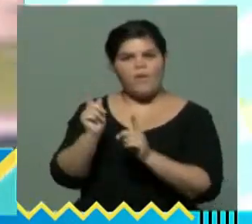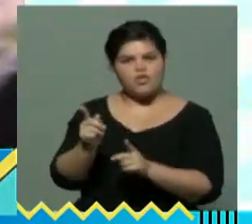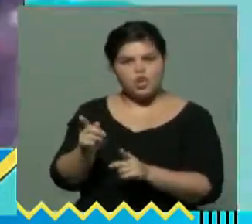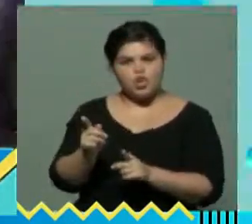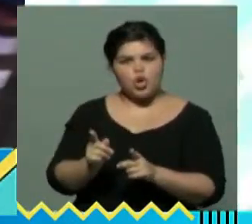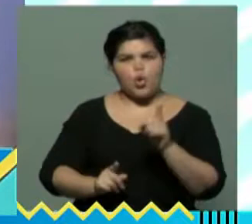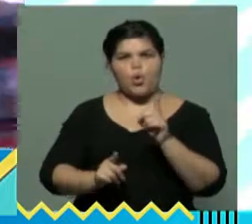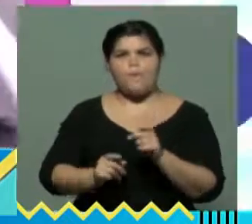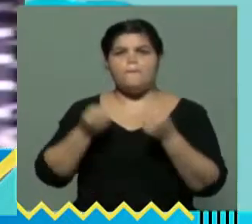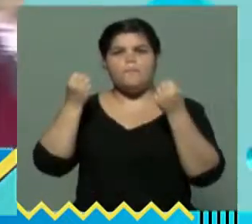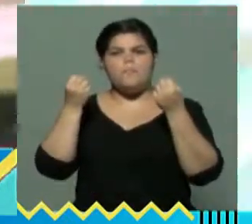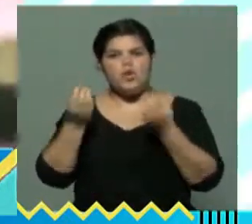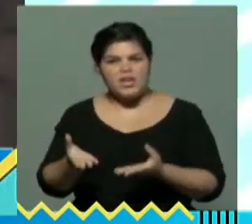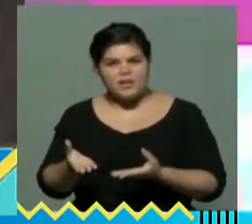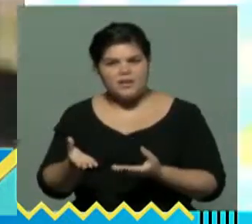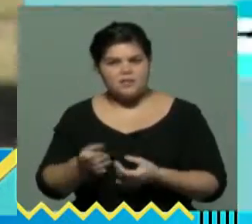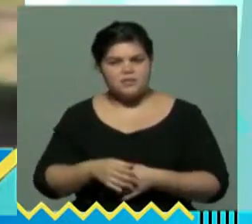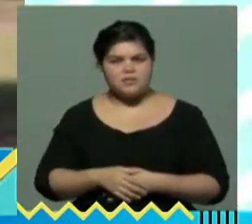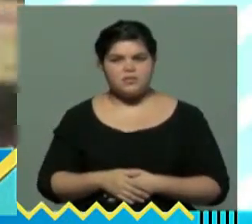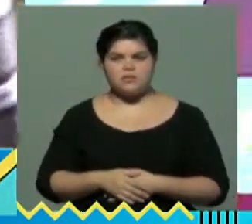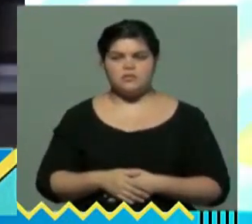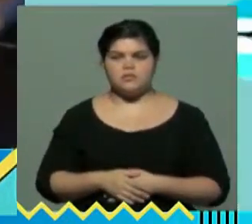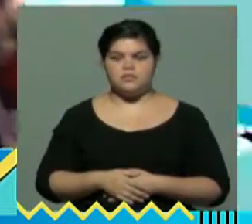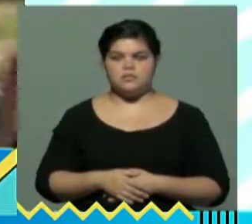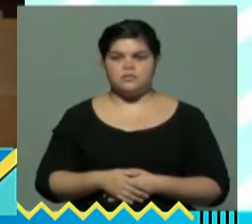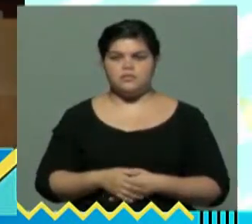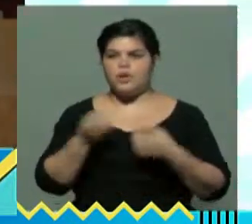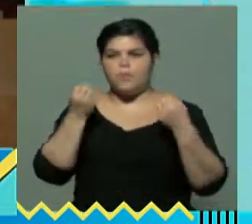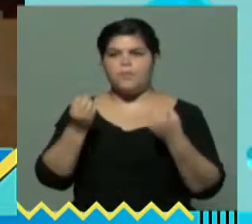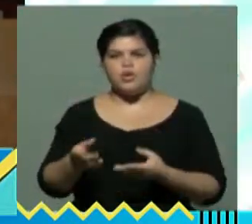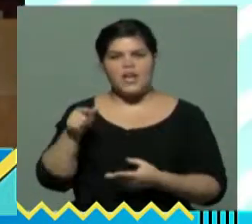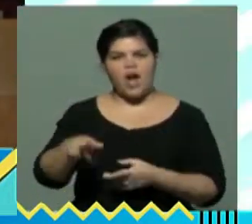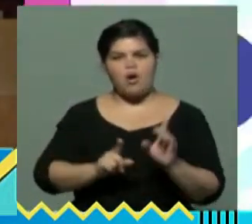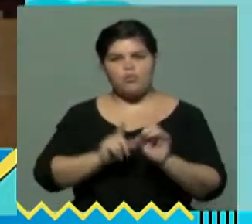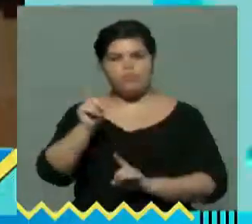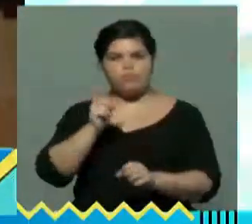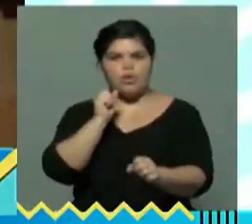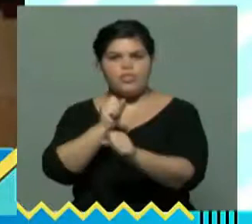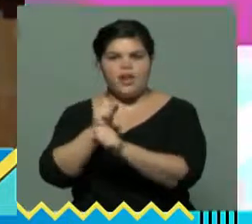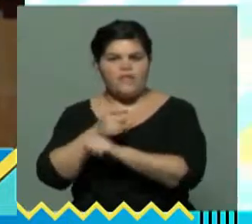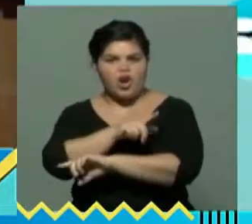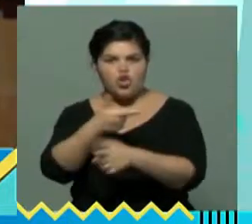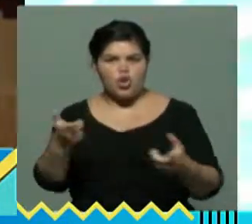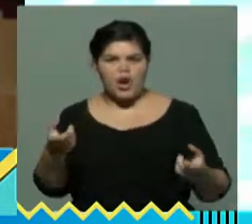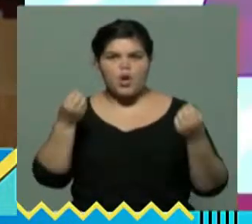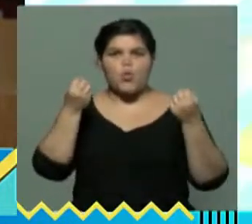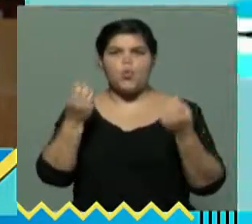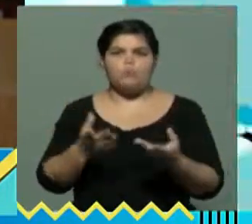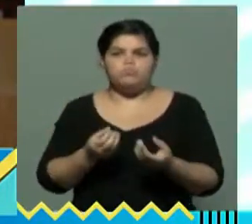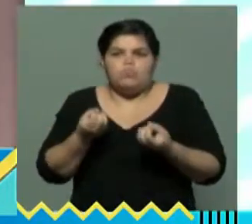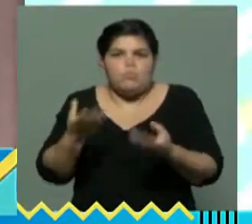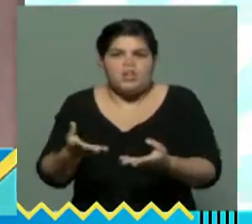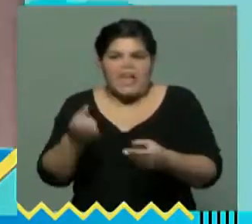las causas que usted considera que haya, de alguna forma, desempleo en nuestro país? ¿Cuáles son las causas